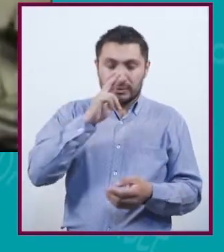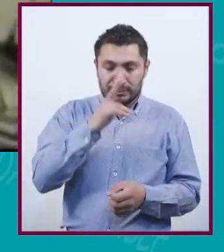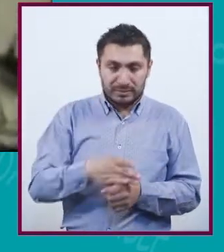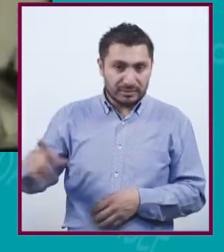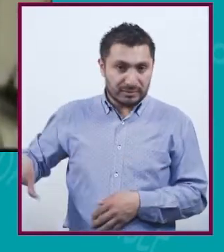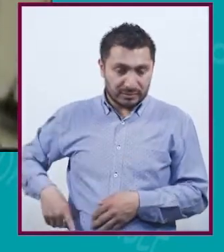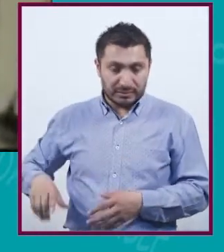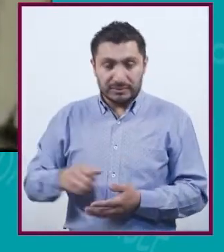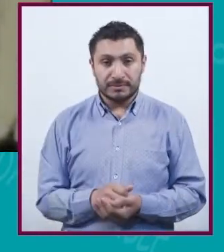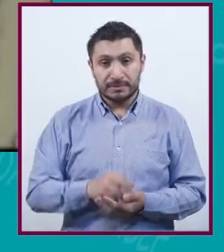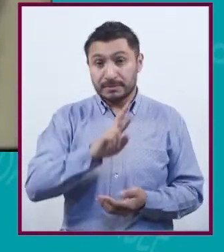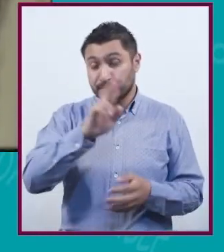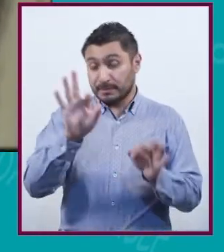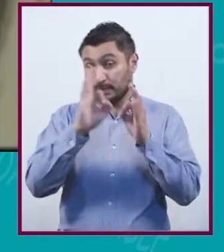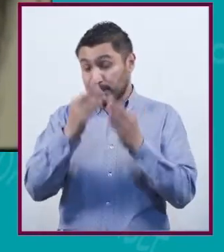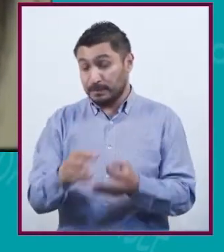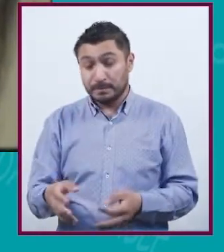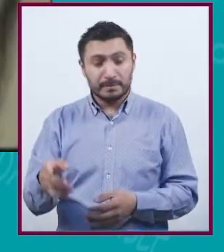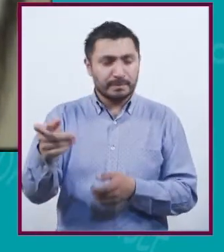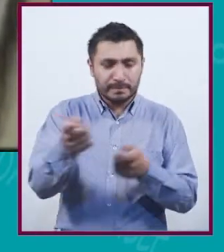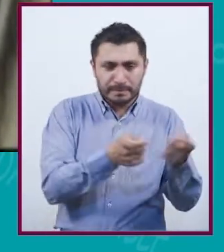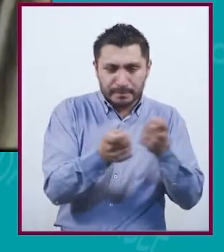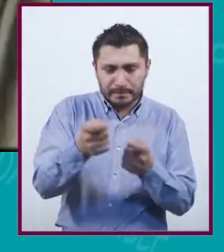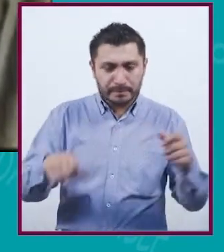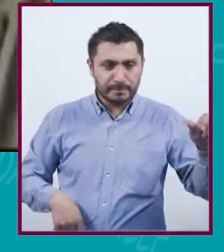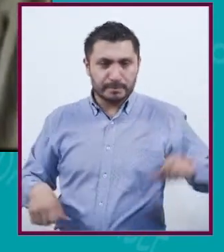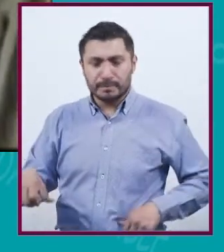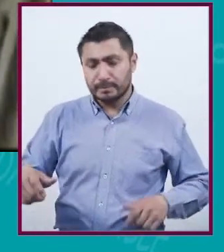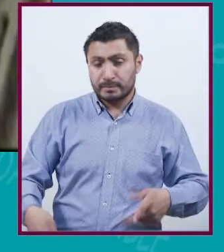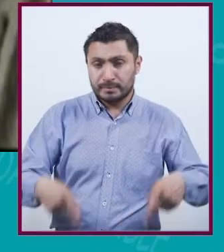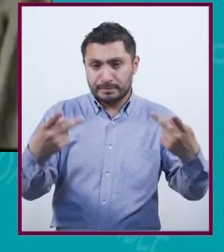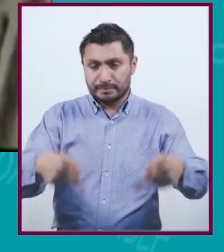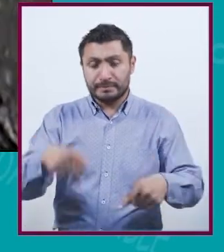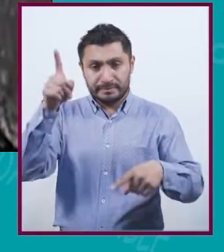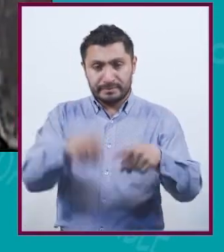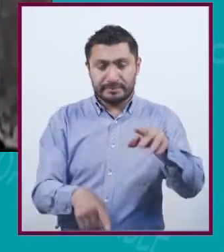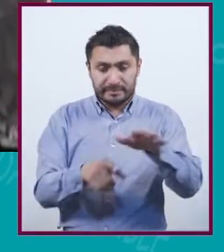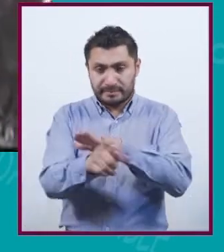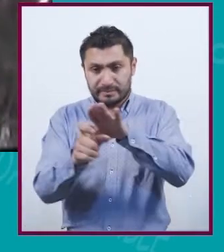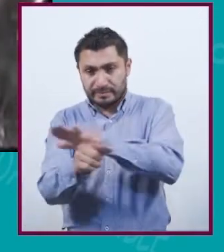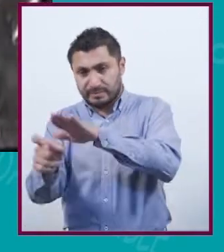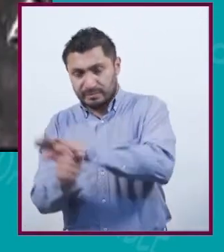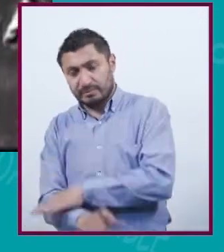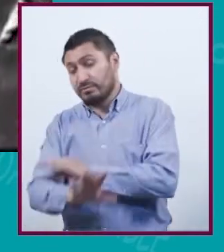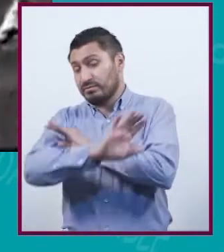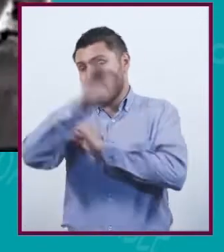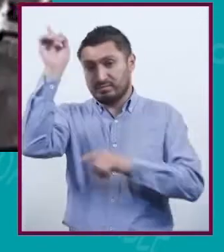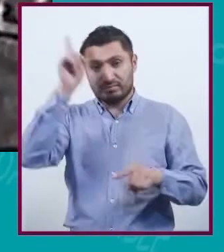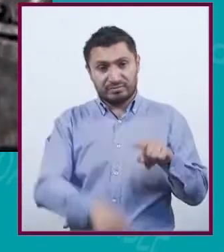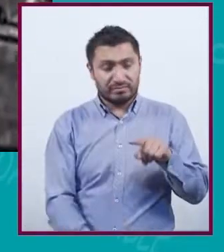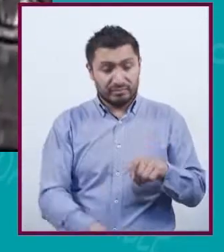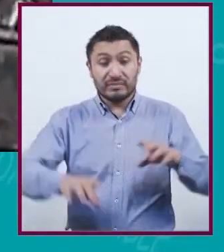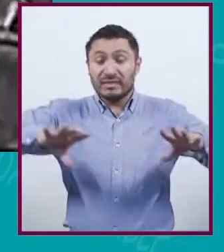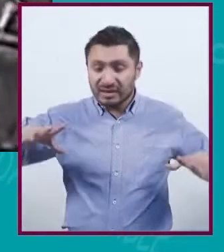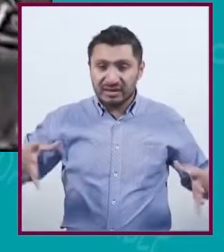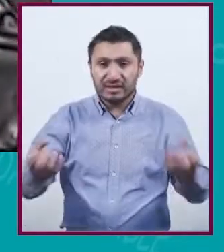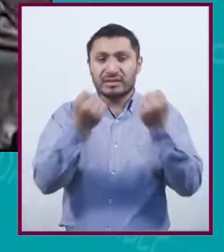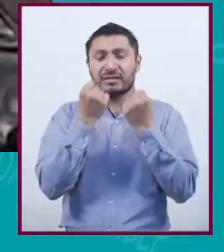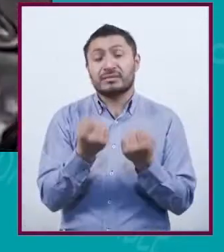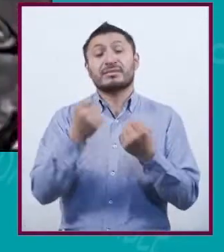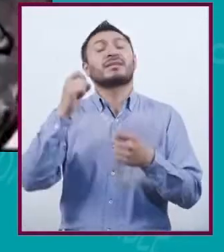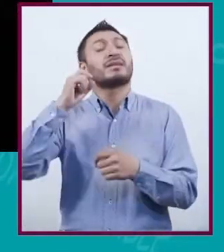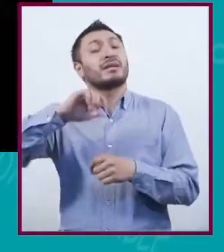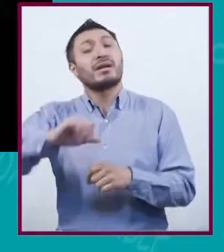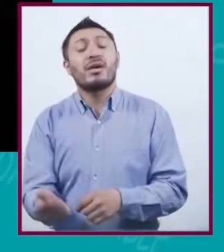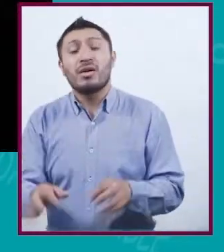manos del Estado. Las reformas comerciales buscaron controlar la actividad comercial, eliminar el contrabando y los